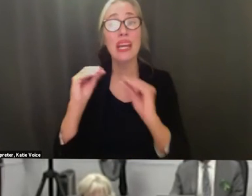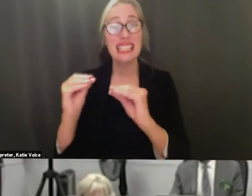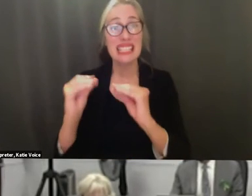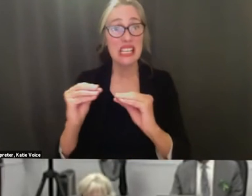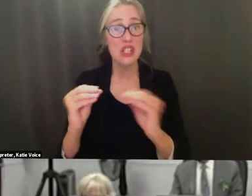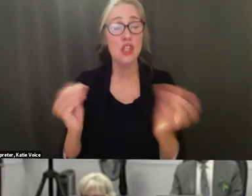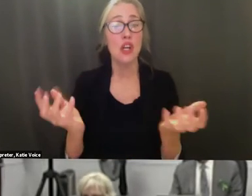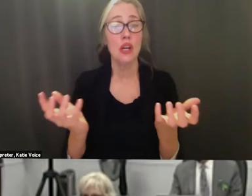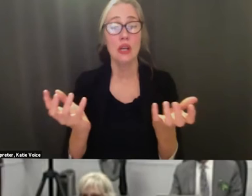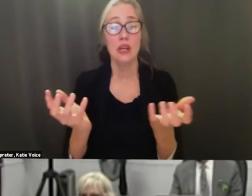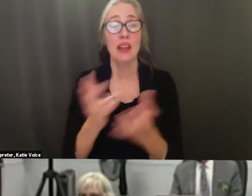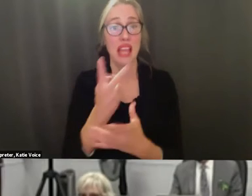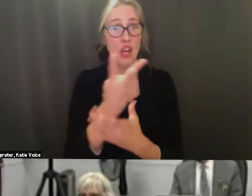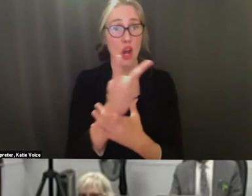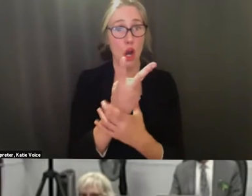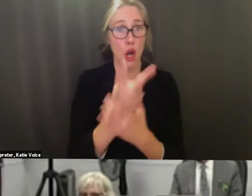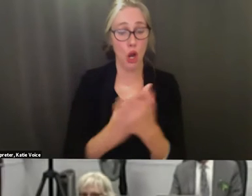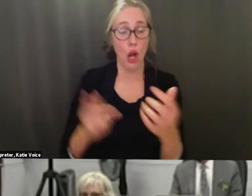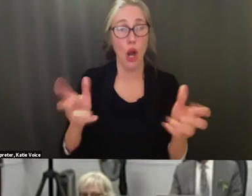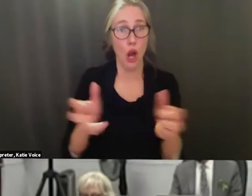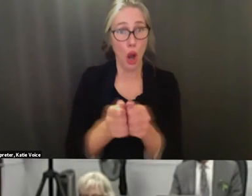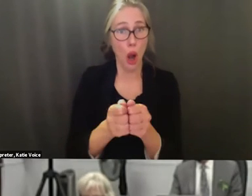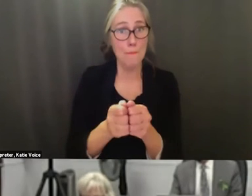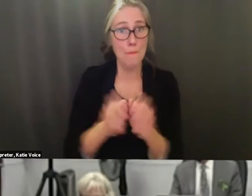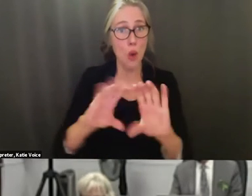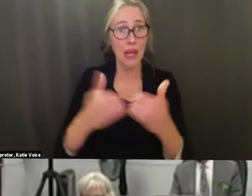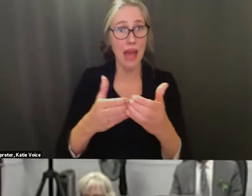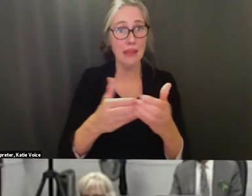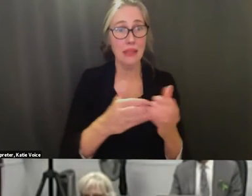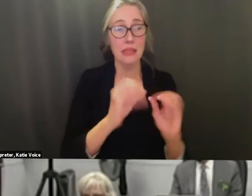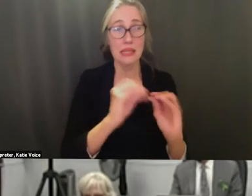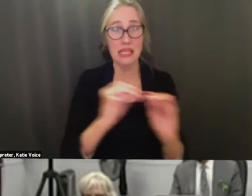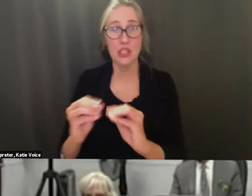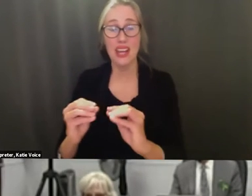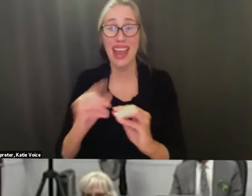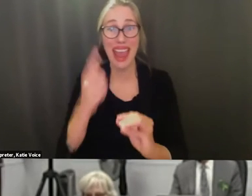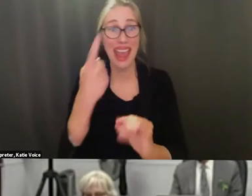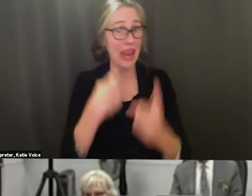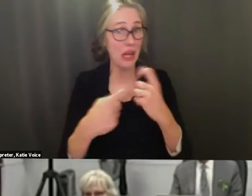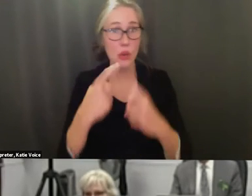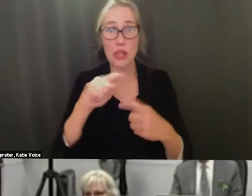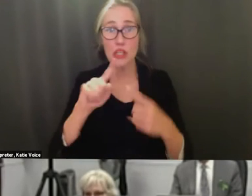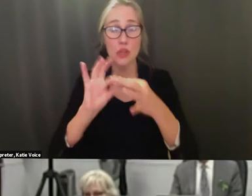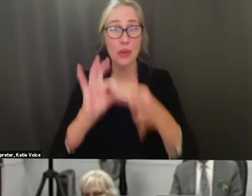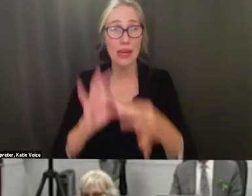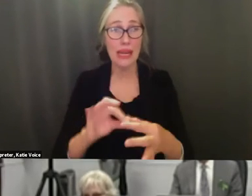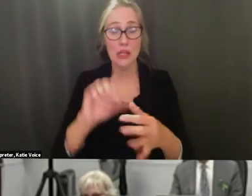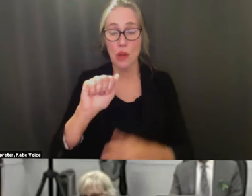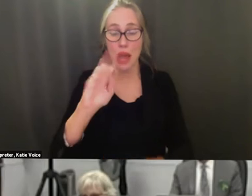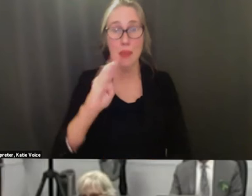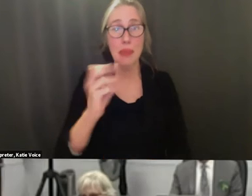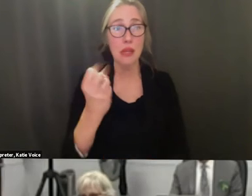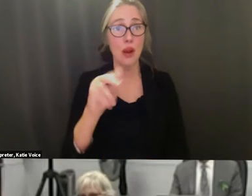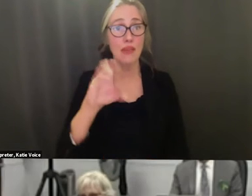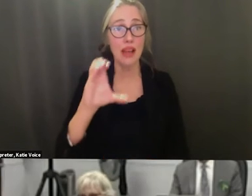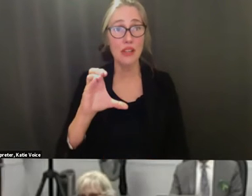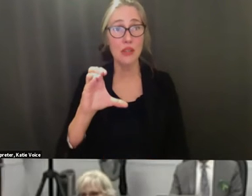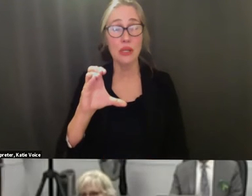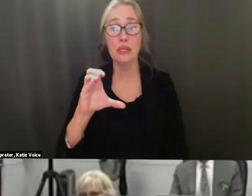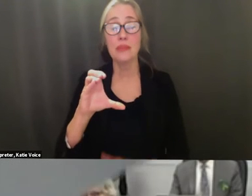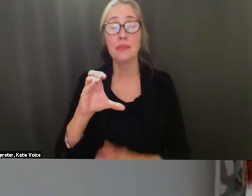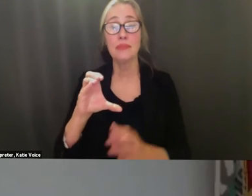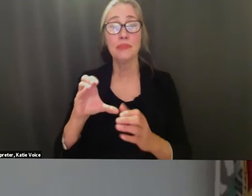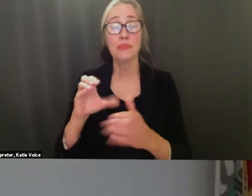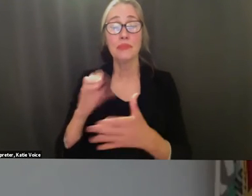cualquier pregunta respecto al acuerdo colectivo de trabajo. Gracias. No creo que tenemos